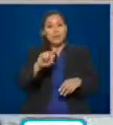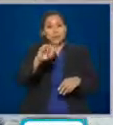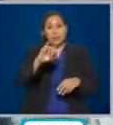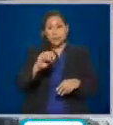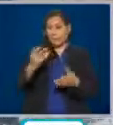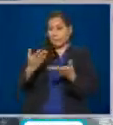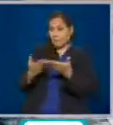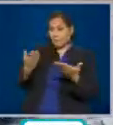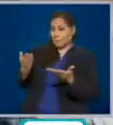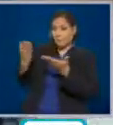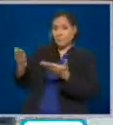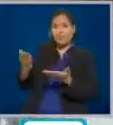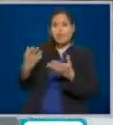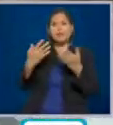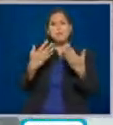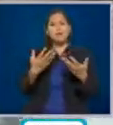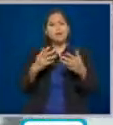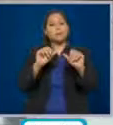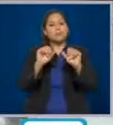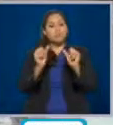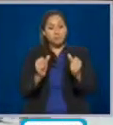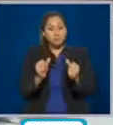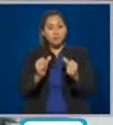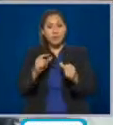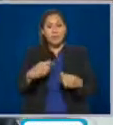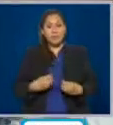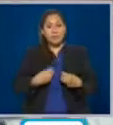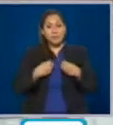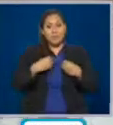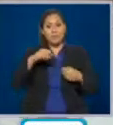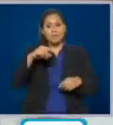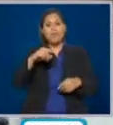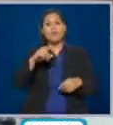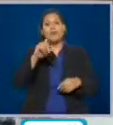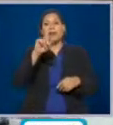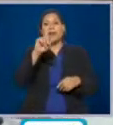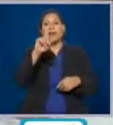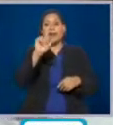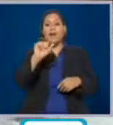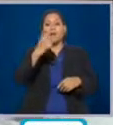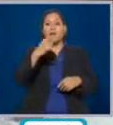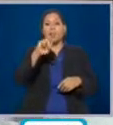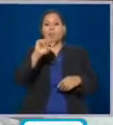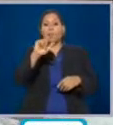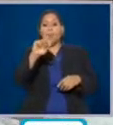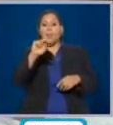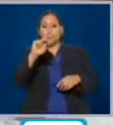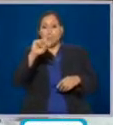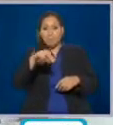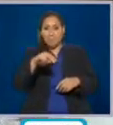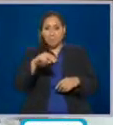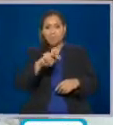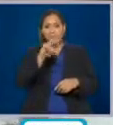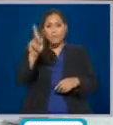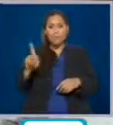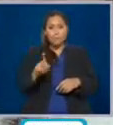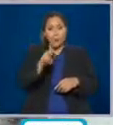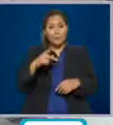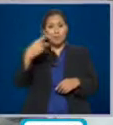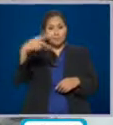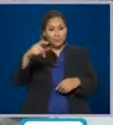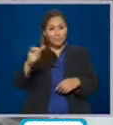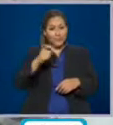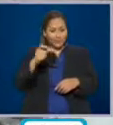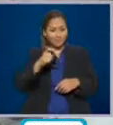presentar a un artesano que vive en Agualapan, En Agualapa. que es un pueblo de